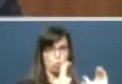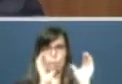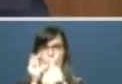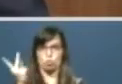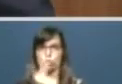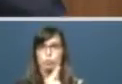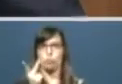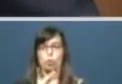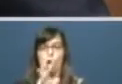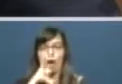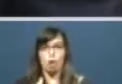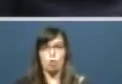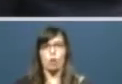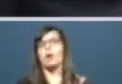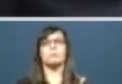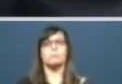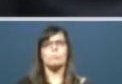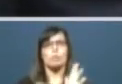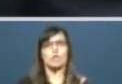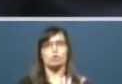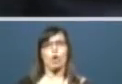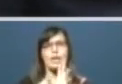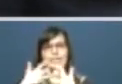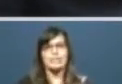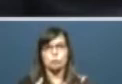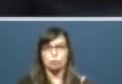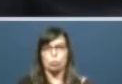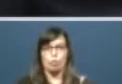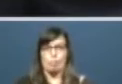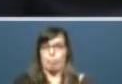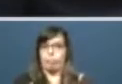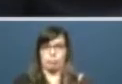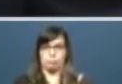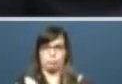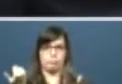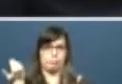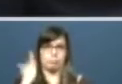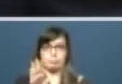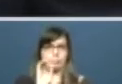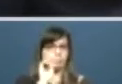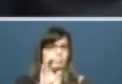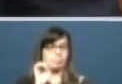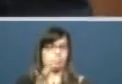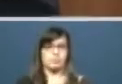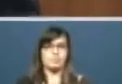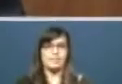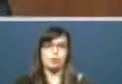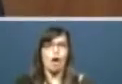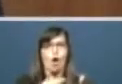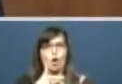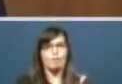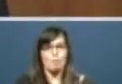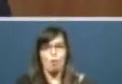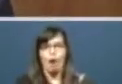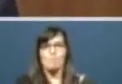momento en el que el proyecto de ley de industria se encuentra aún en un debate inicial de ponencia y en el que estamos a tiempo para acordar las bases